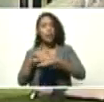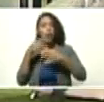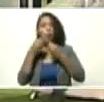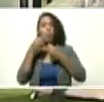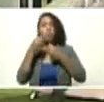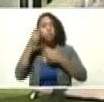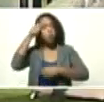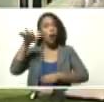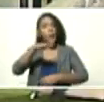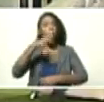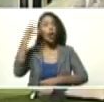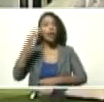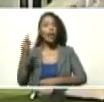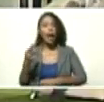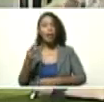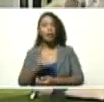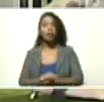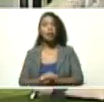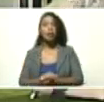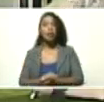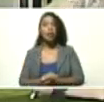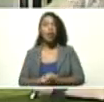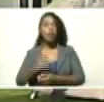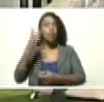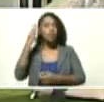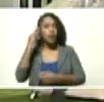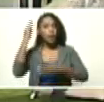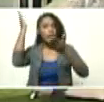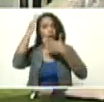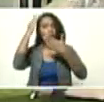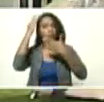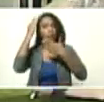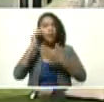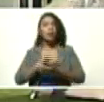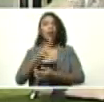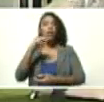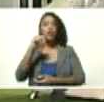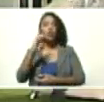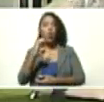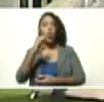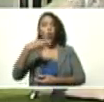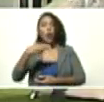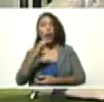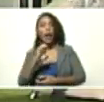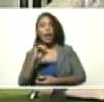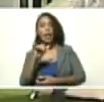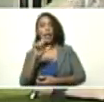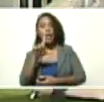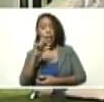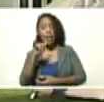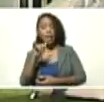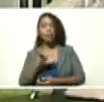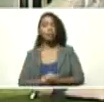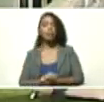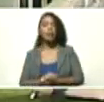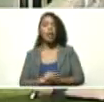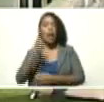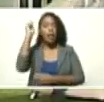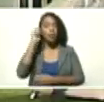originarios, Noelí Pocaterra, chamana mayor y diputada, Aloa Núñez, diputada de la